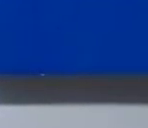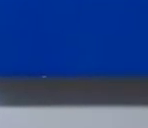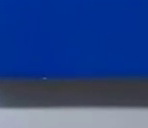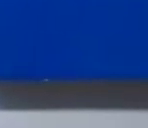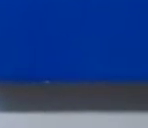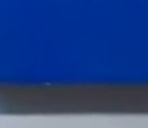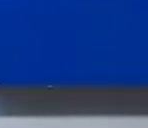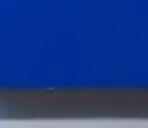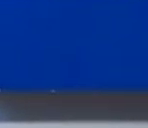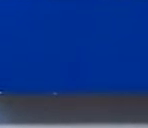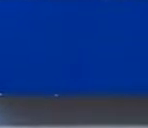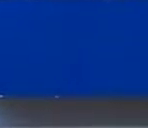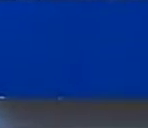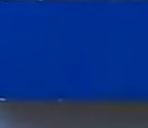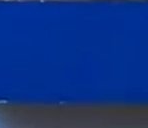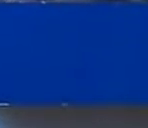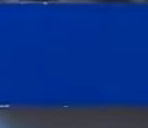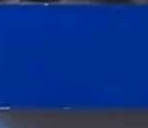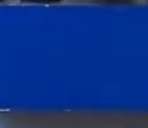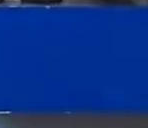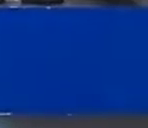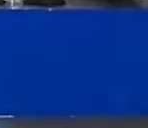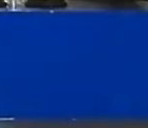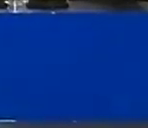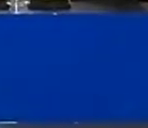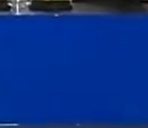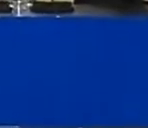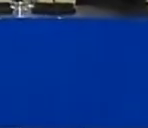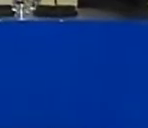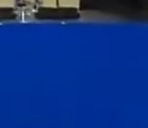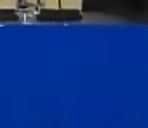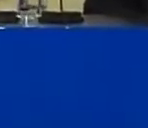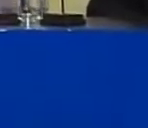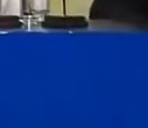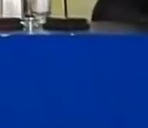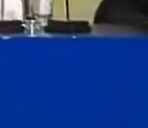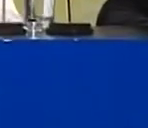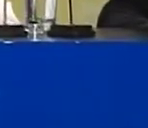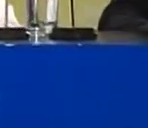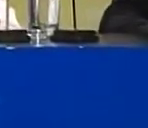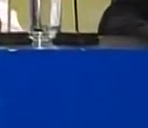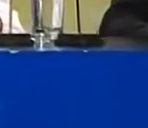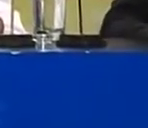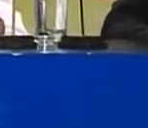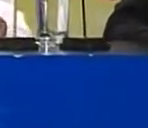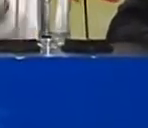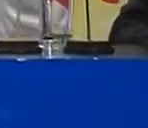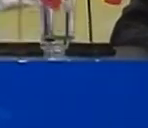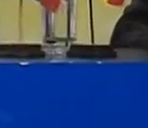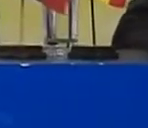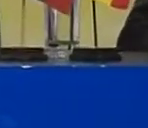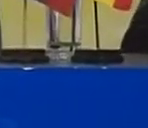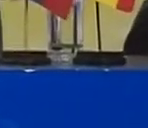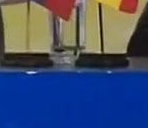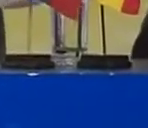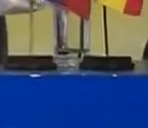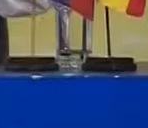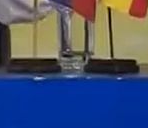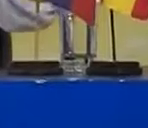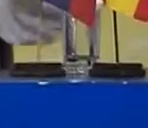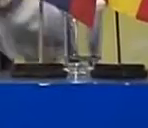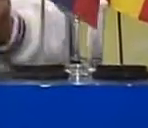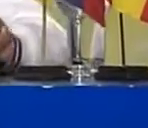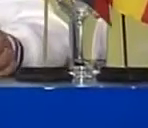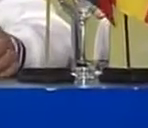Cristo Jesús. Quiere decir, amados hermanos, que cuando venimos a Jesucristo, comenzamos una